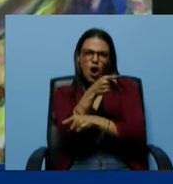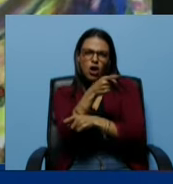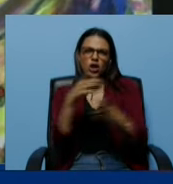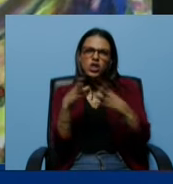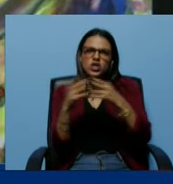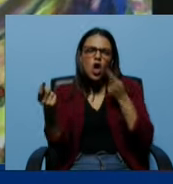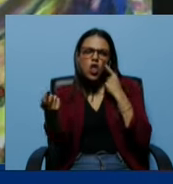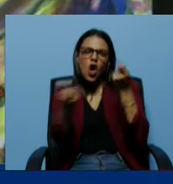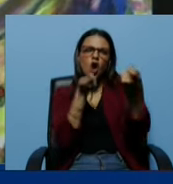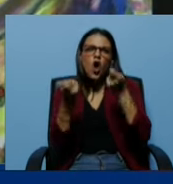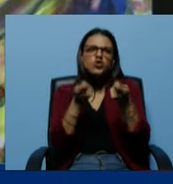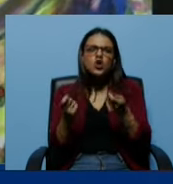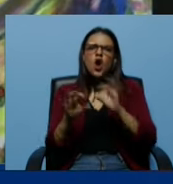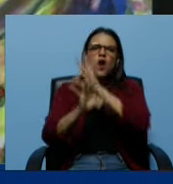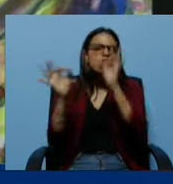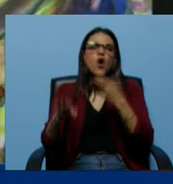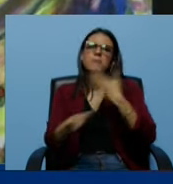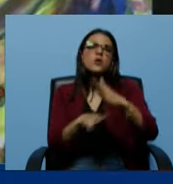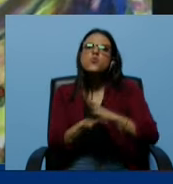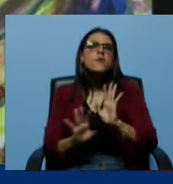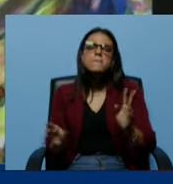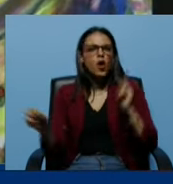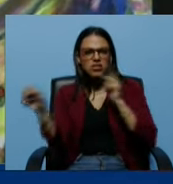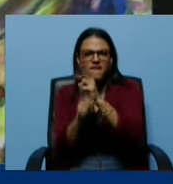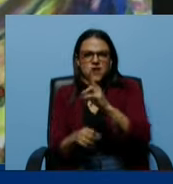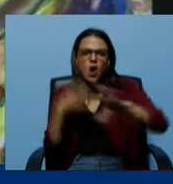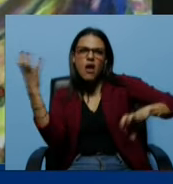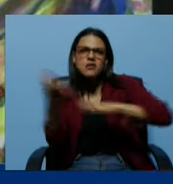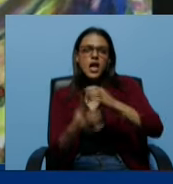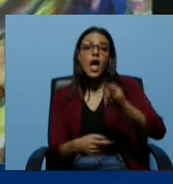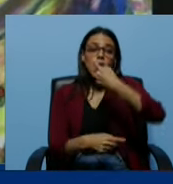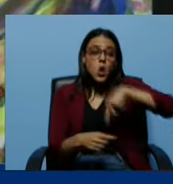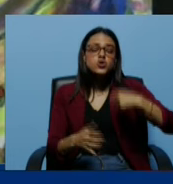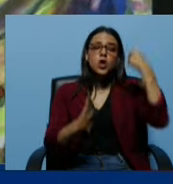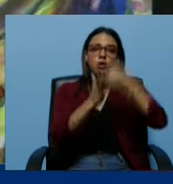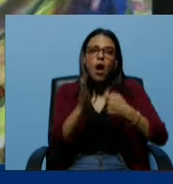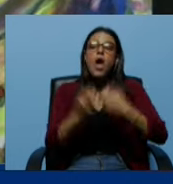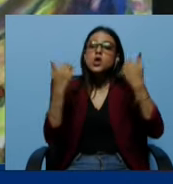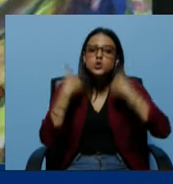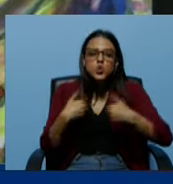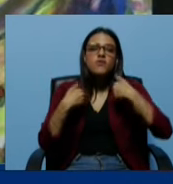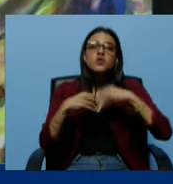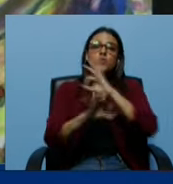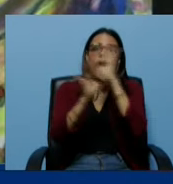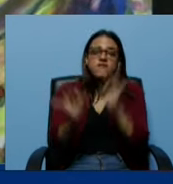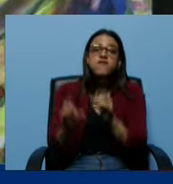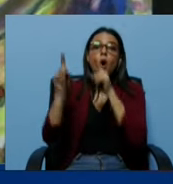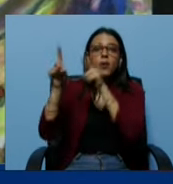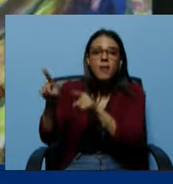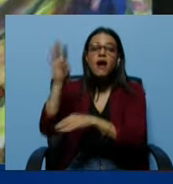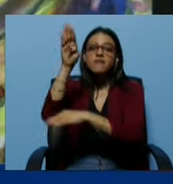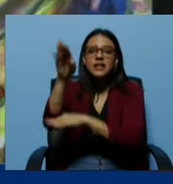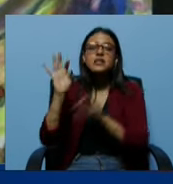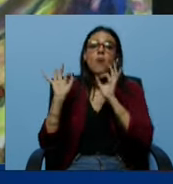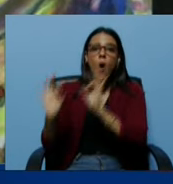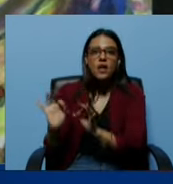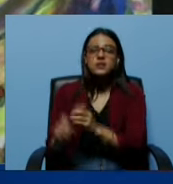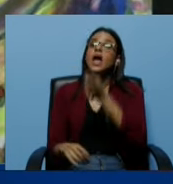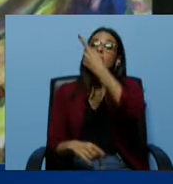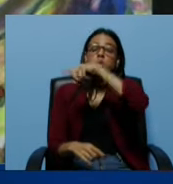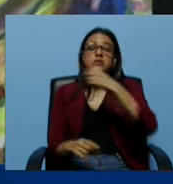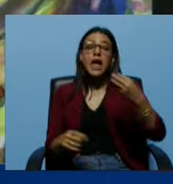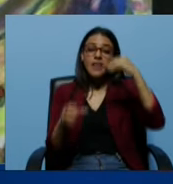las peores vías. Eso lo estamos nosotros padeciendo aquí. Ustedes están padeciendo por su parte